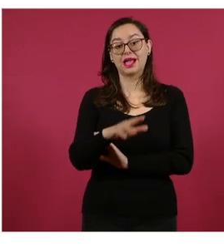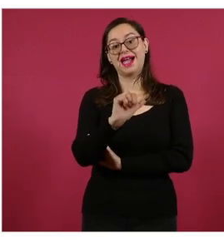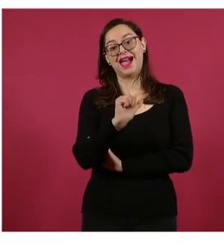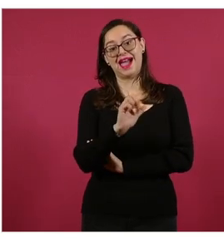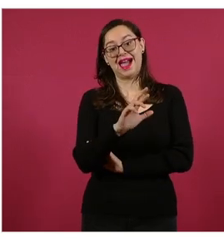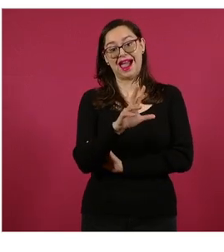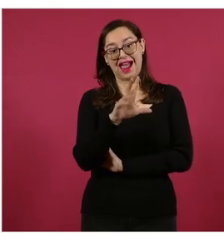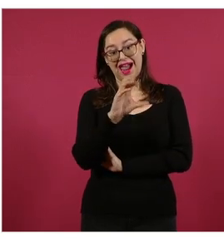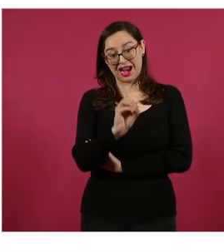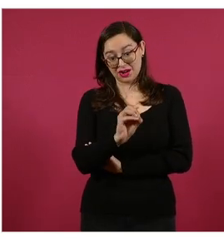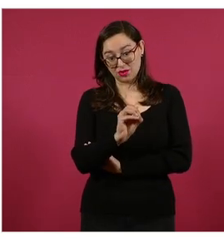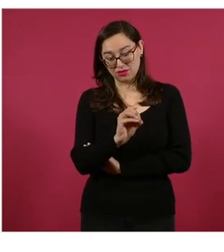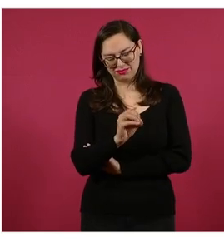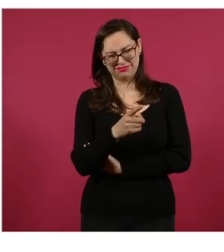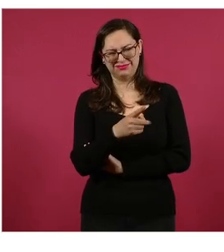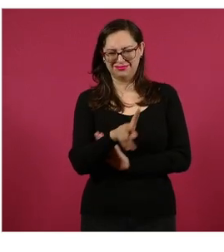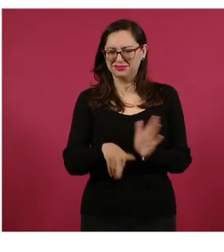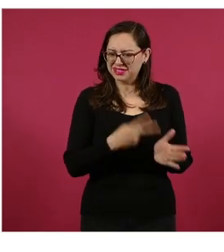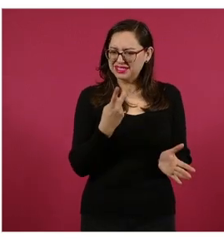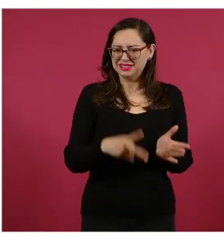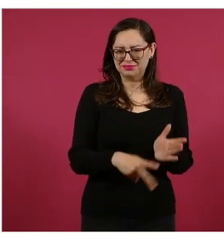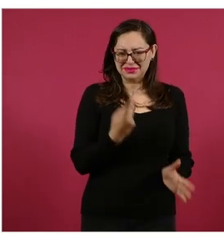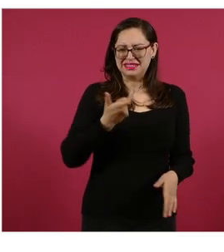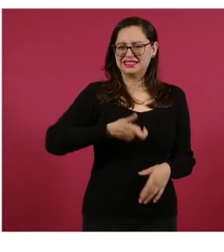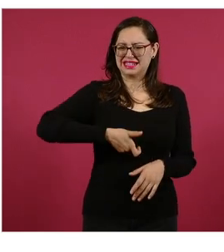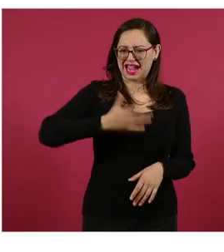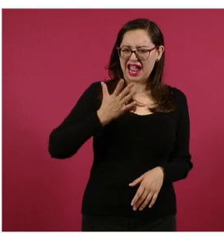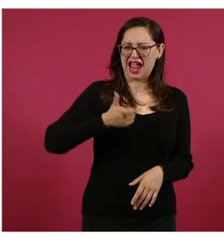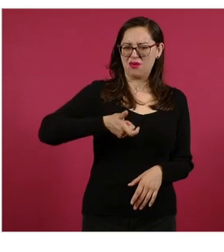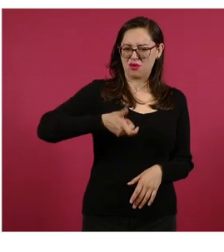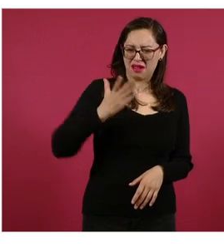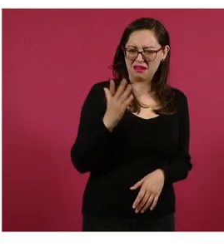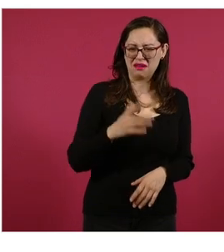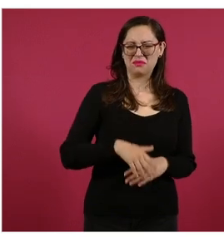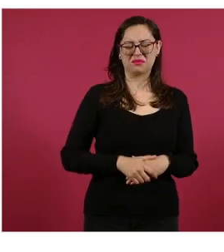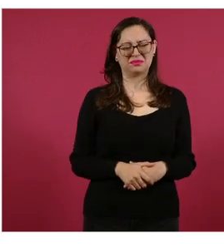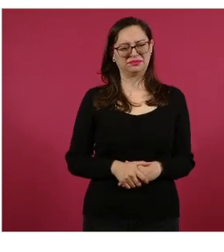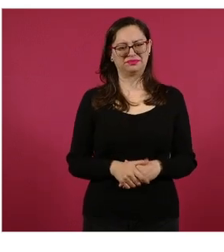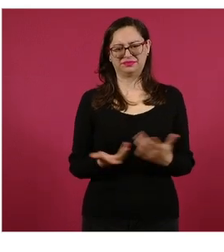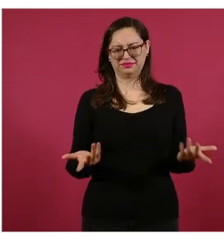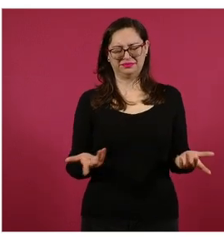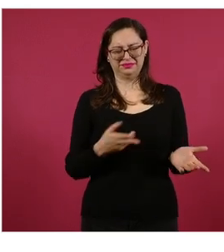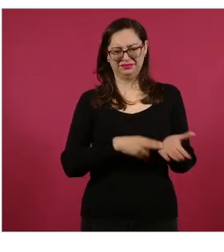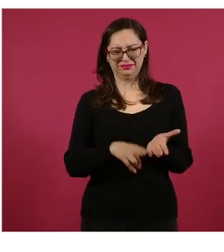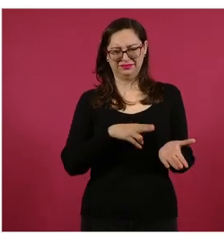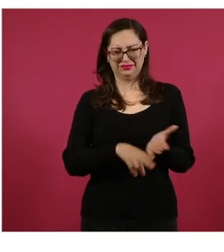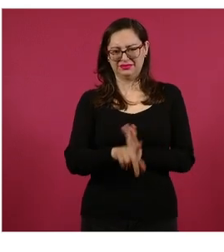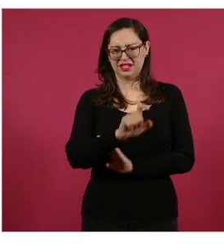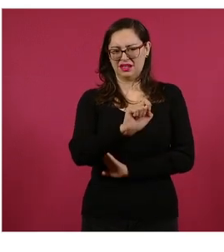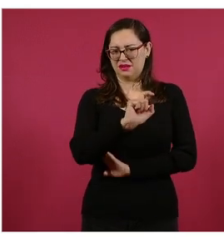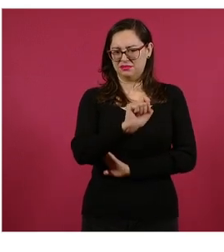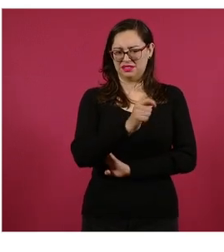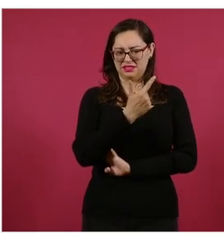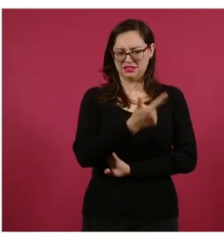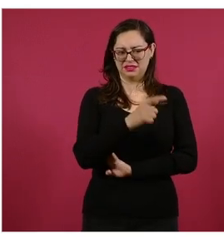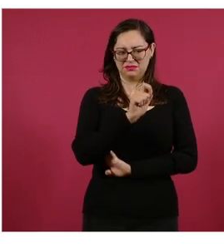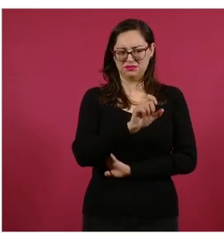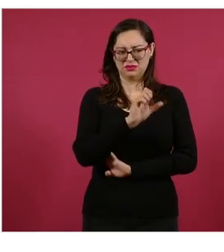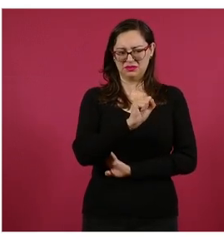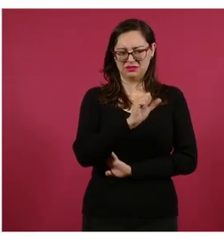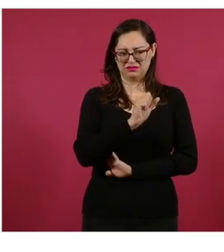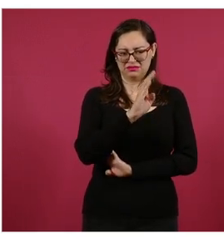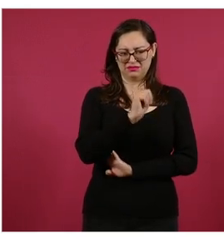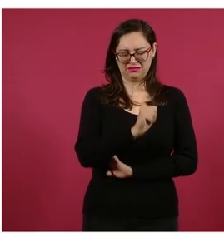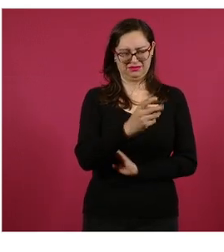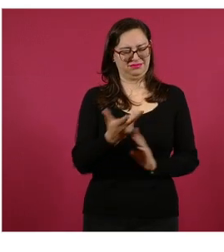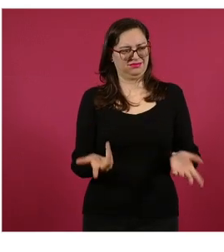Enermar, que ya lo hemos mencionado aquí varias veces en Guaymas, Sonora, con el litro de diésel en 27 pesos con 69 centavos, 2 pesos